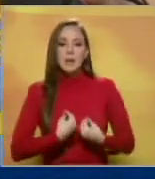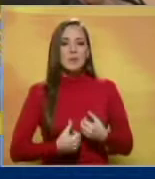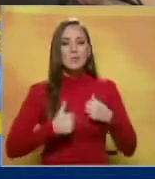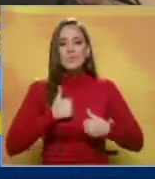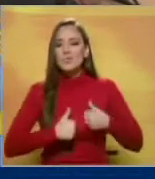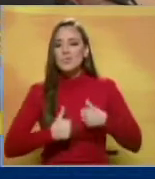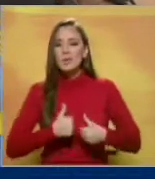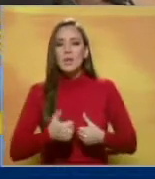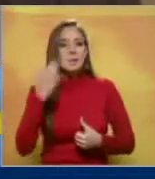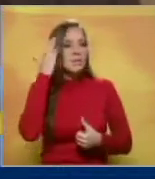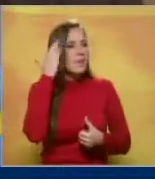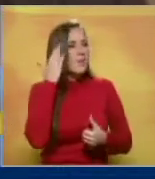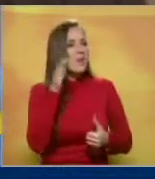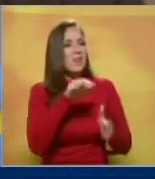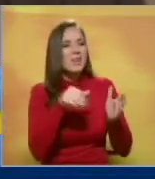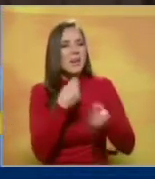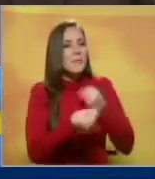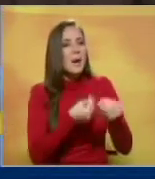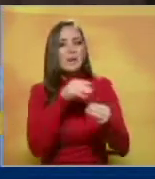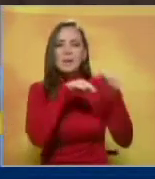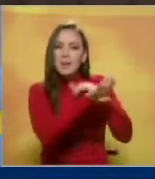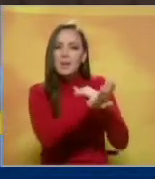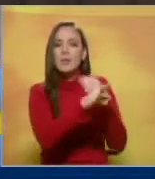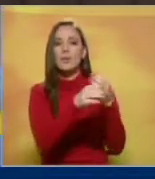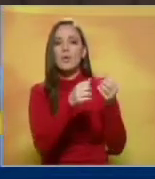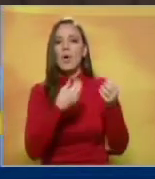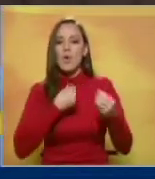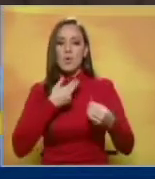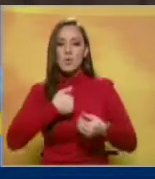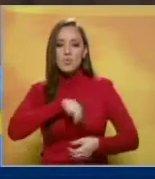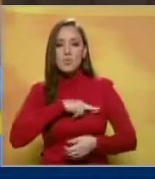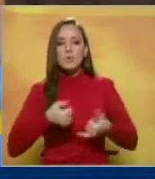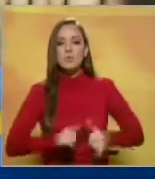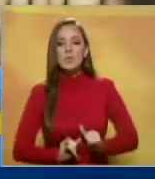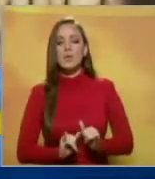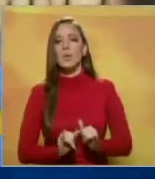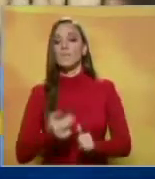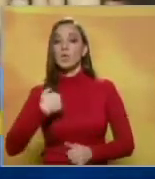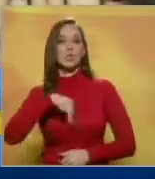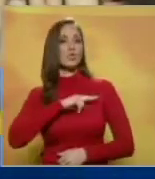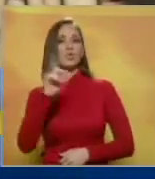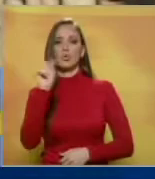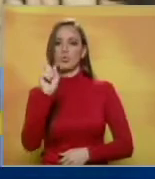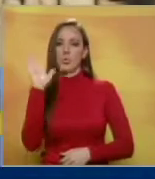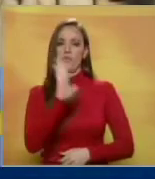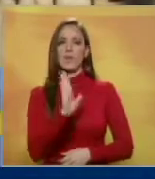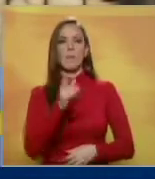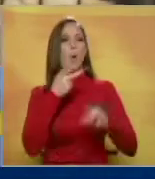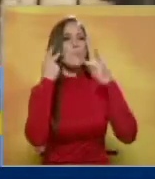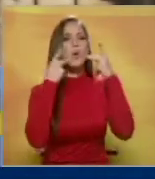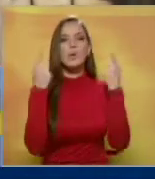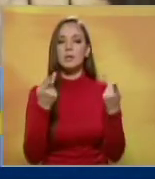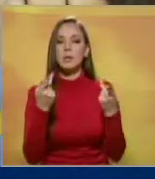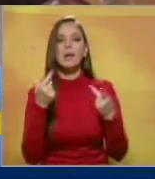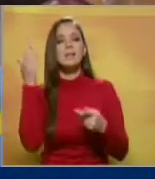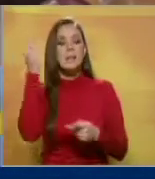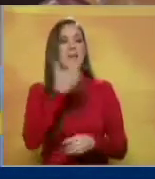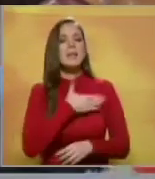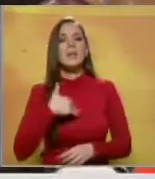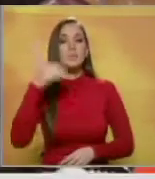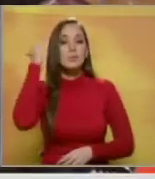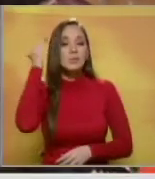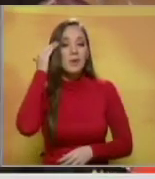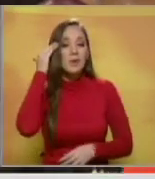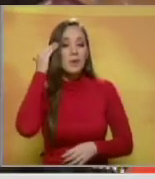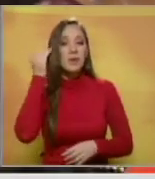de saber de nuestros muchachos no venimos aquí a hacer política no venimos aquí a solamente a saber de nuestros muchachos le pedimos